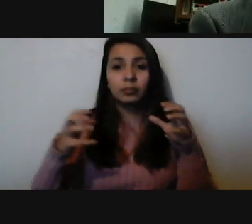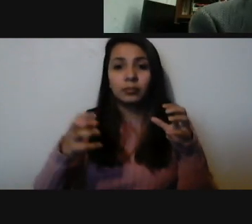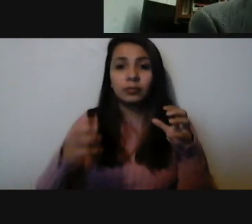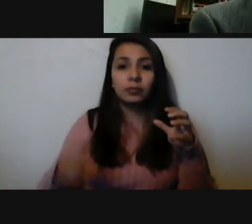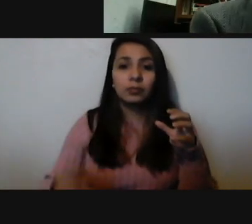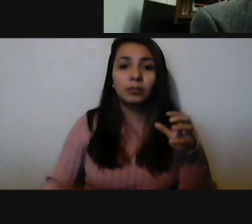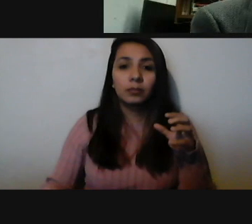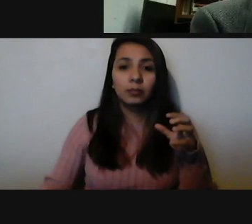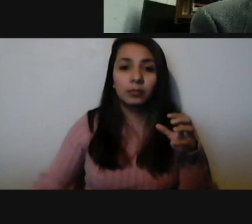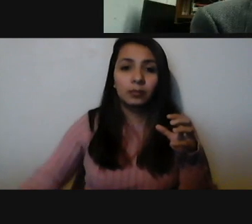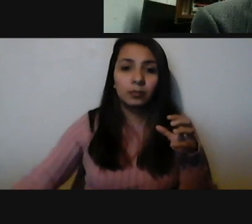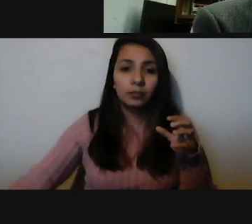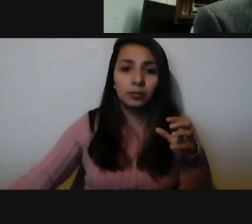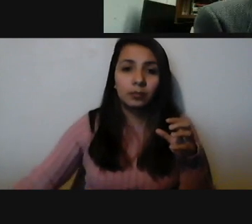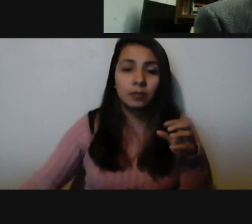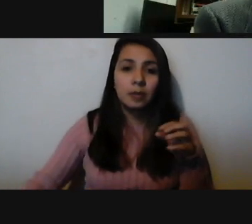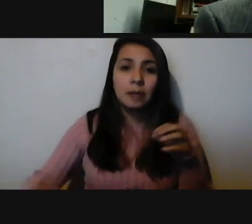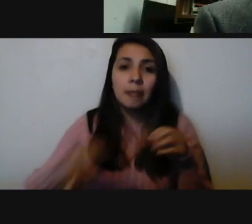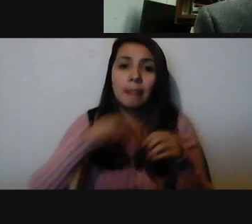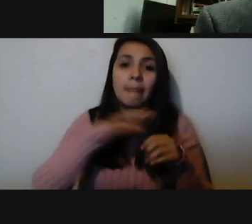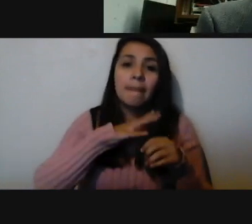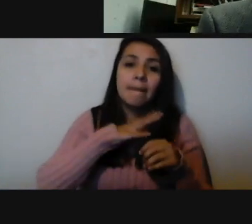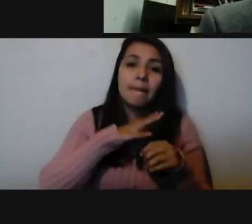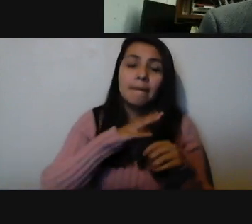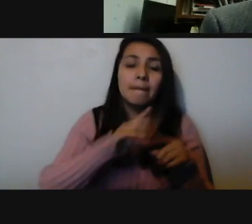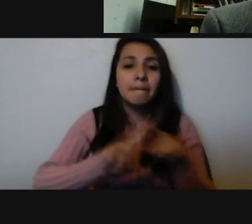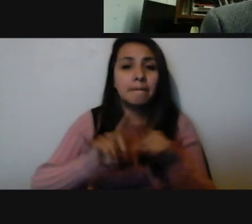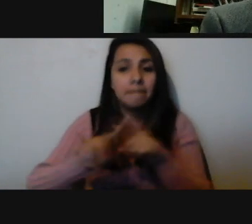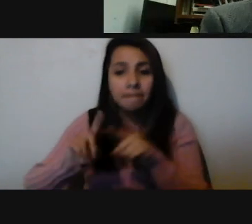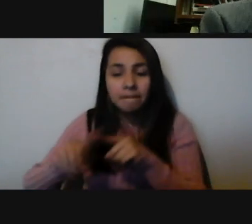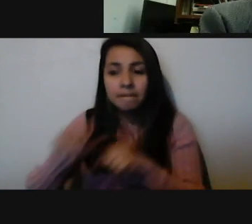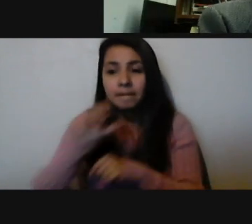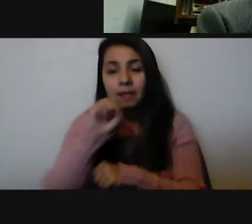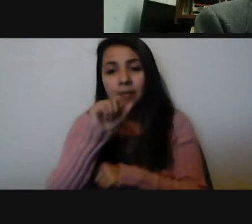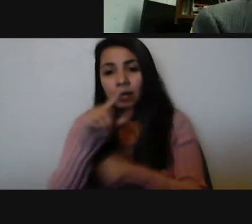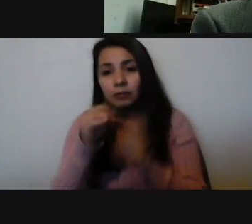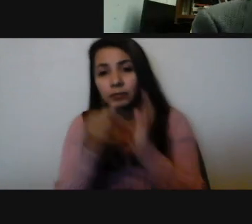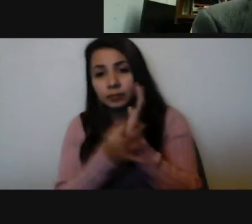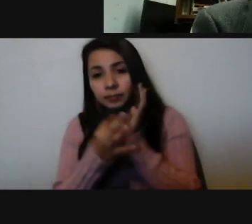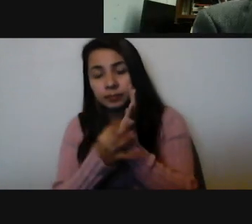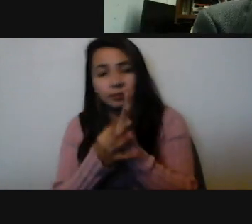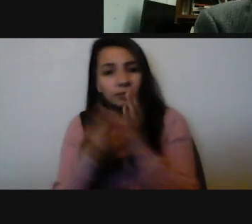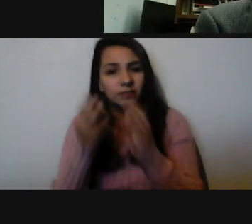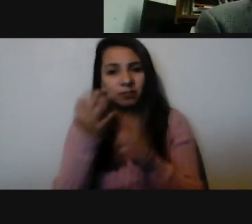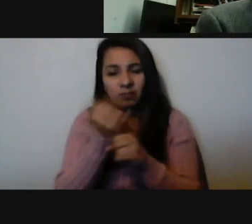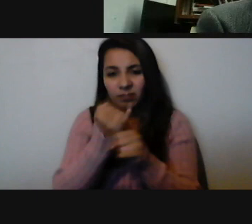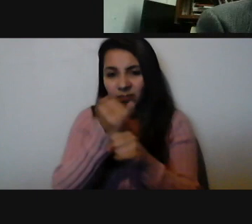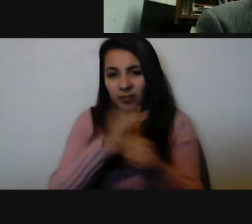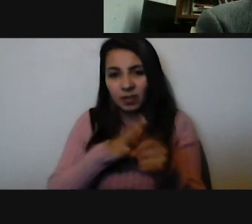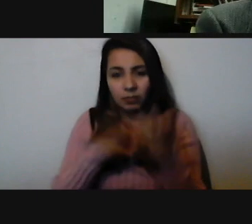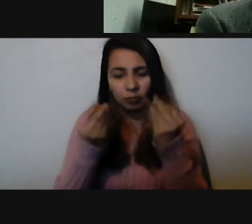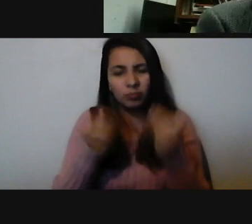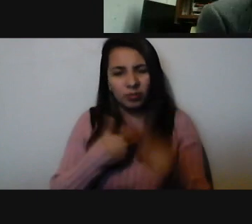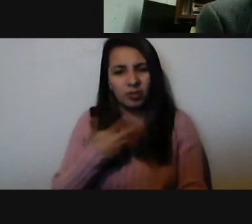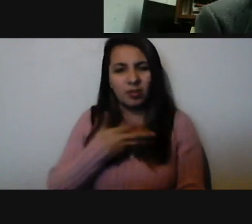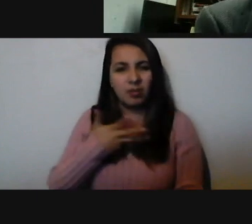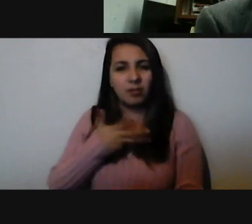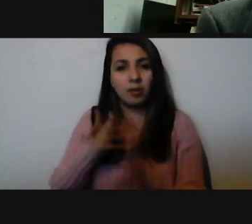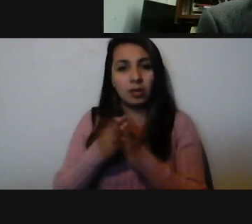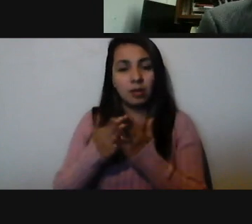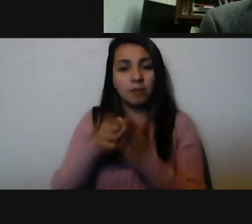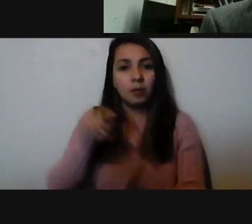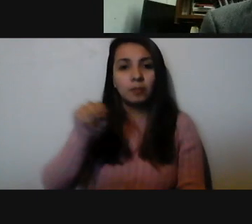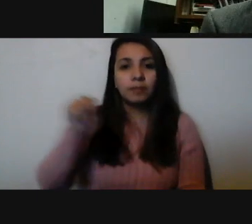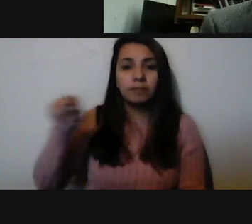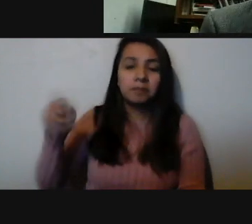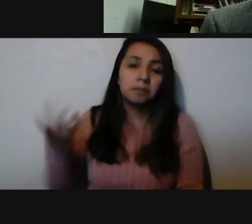de estructuras complejas en solventes orgánicos y algunas sales metálicas. Pero tiene muchos,